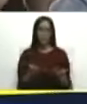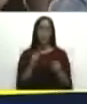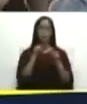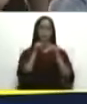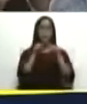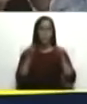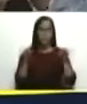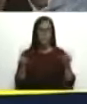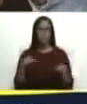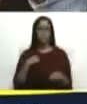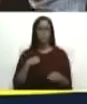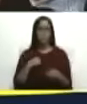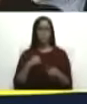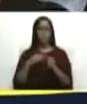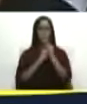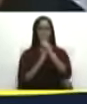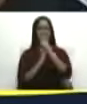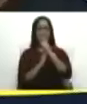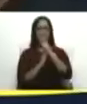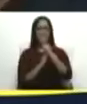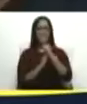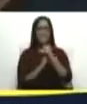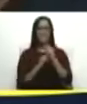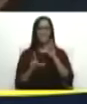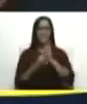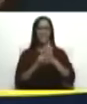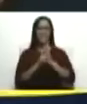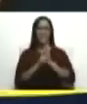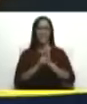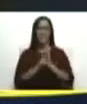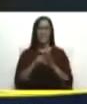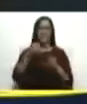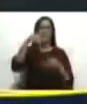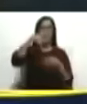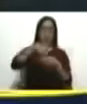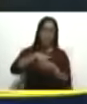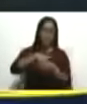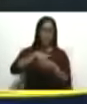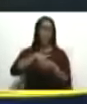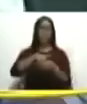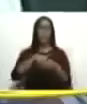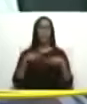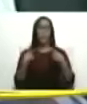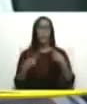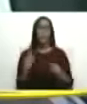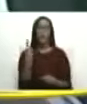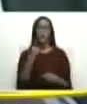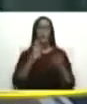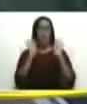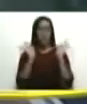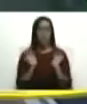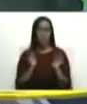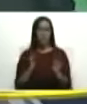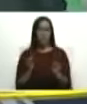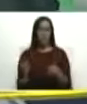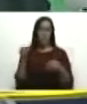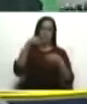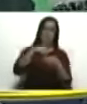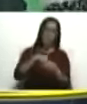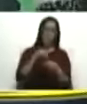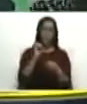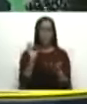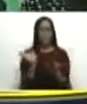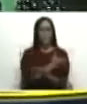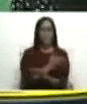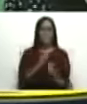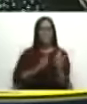líderes y las lideresas legítimos electos por el voto popular. Única forma de poner o quitar presidentes en Venezuela.